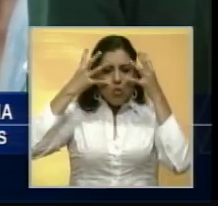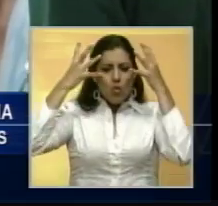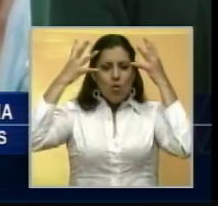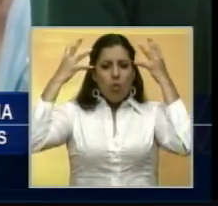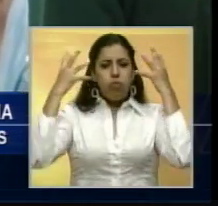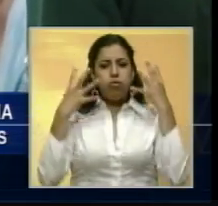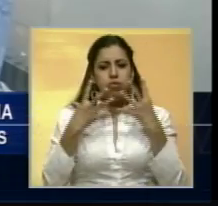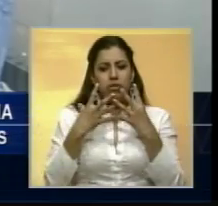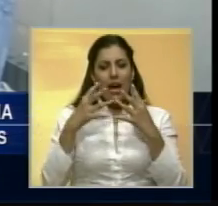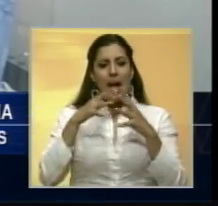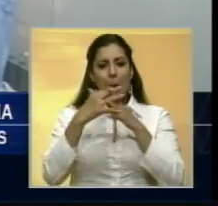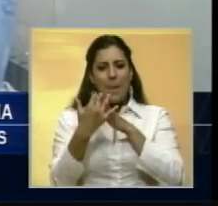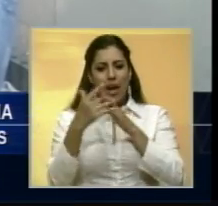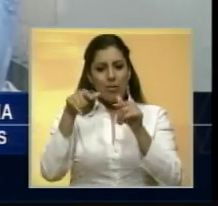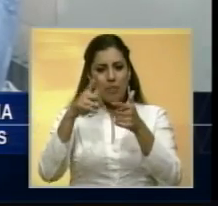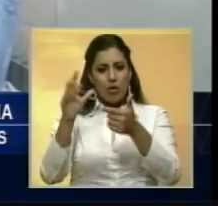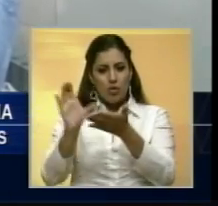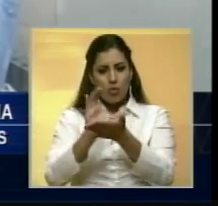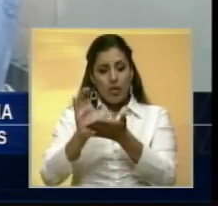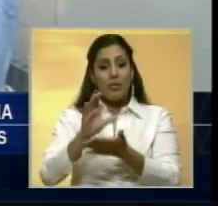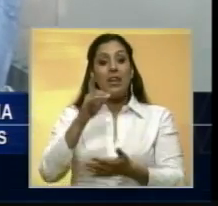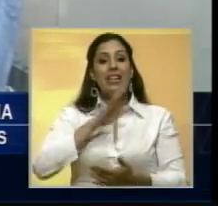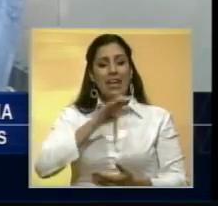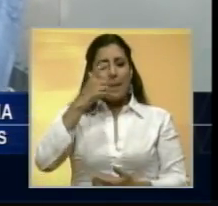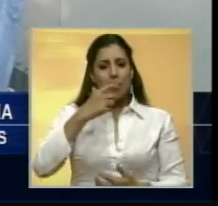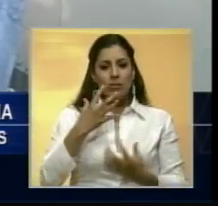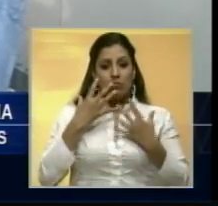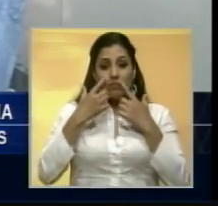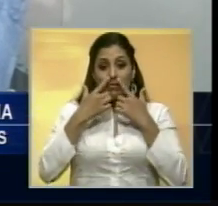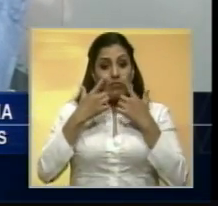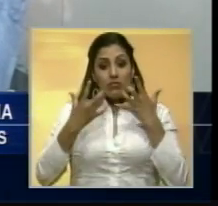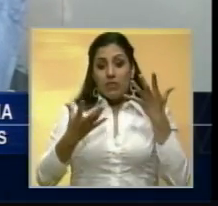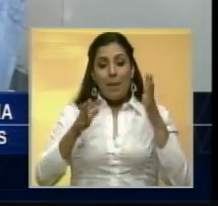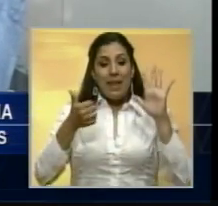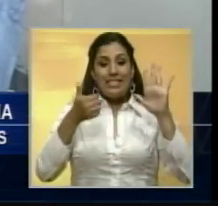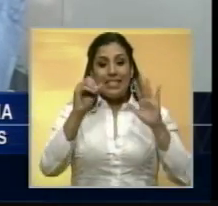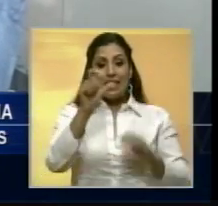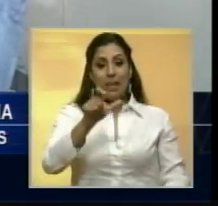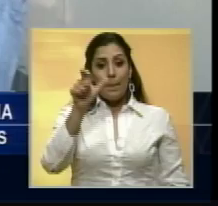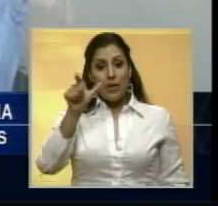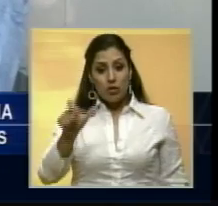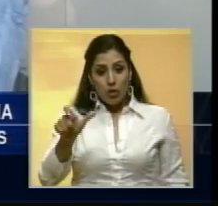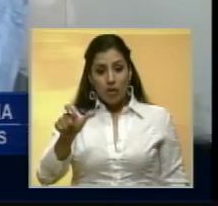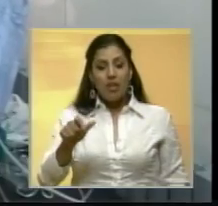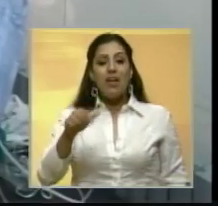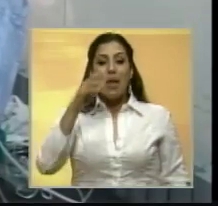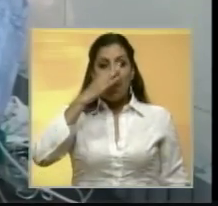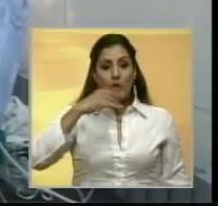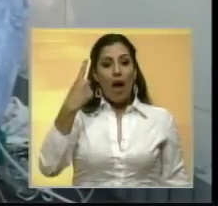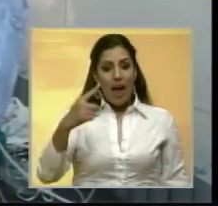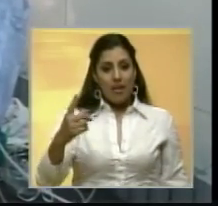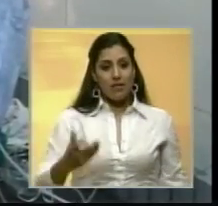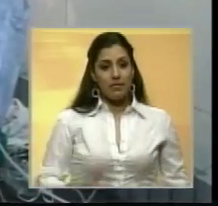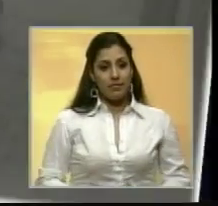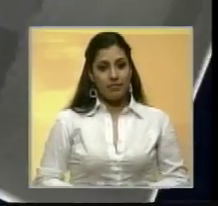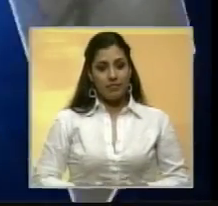barrio de la ciudad de Alepo. Esto habría generado síntomas de asfixia en al menos 60 personas, entre ellas menores de